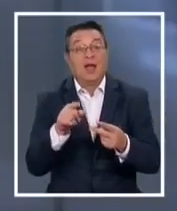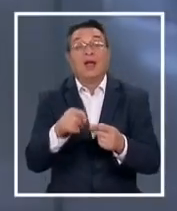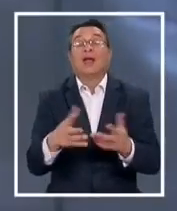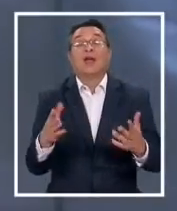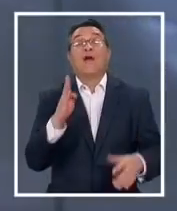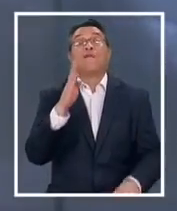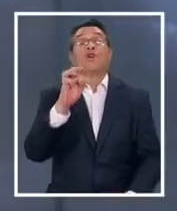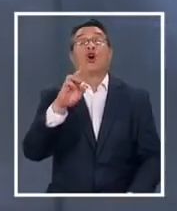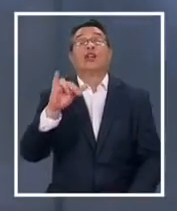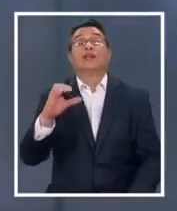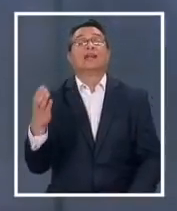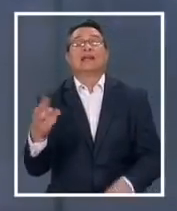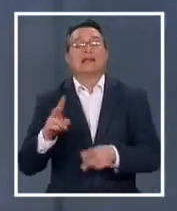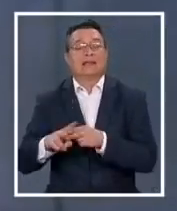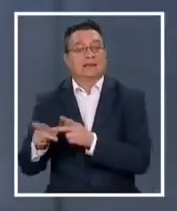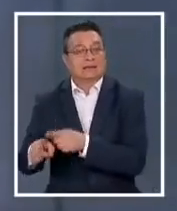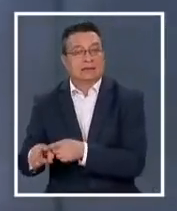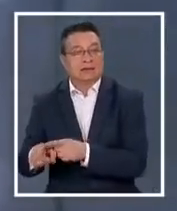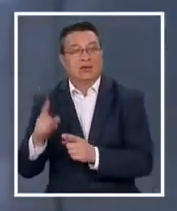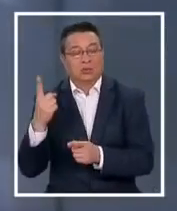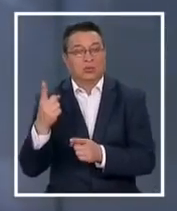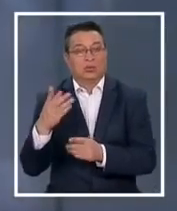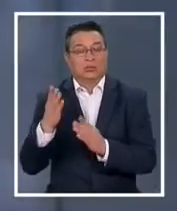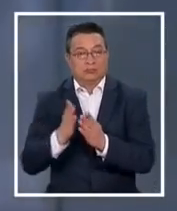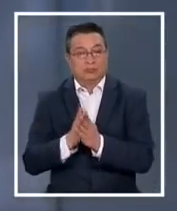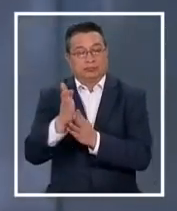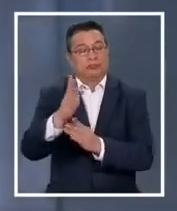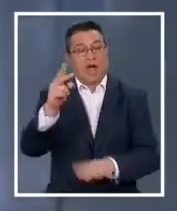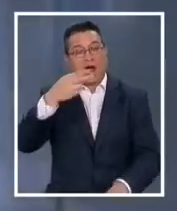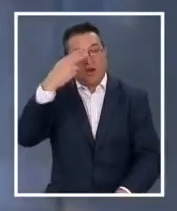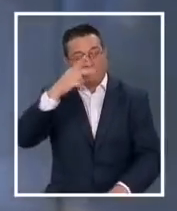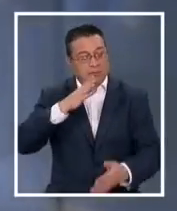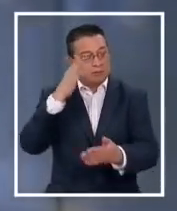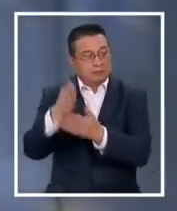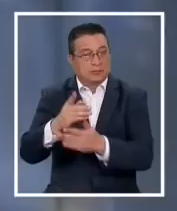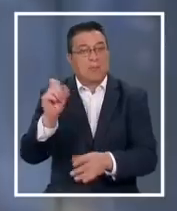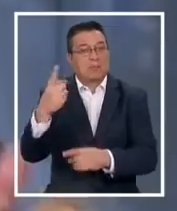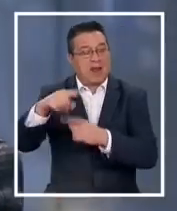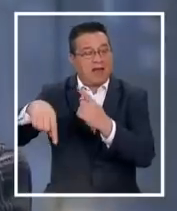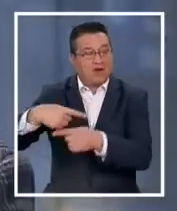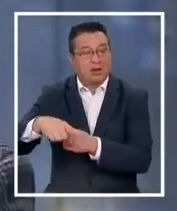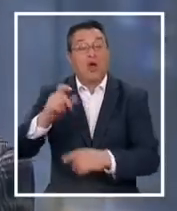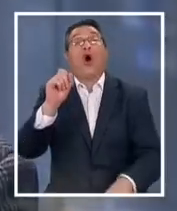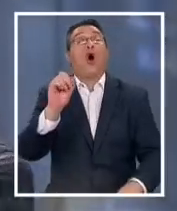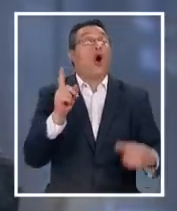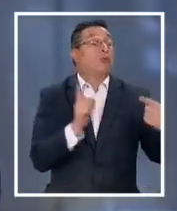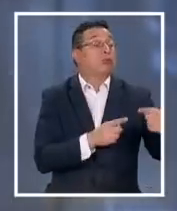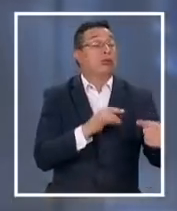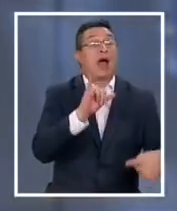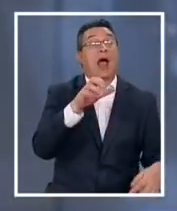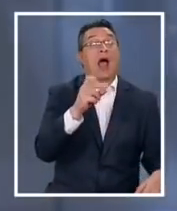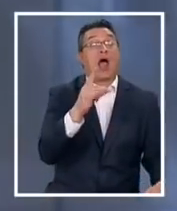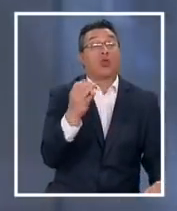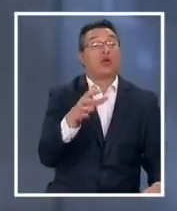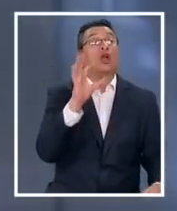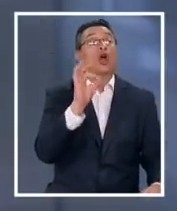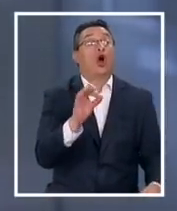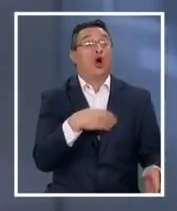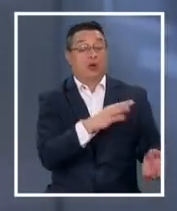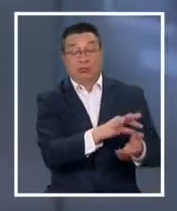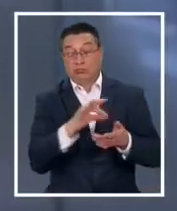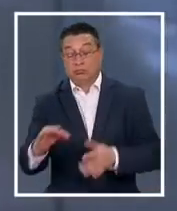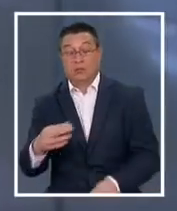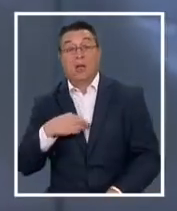de Boric? 1, cascando a noviembre. 2, una primaria con Jadwe. 3, lo invitamos a nuestra